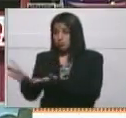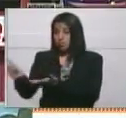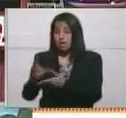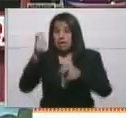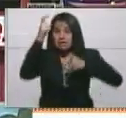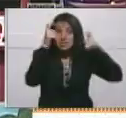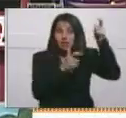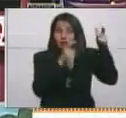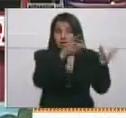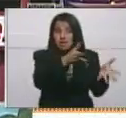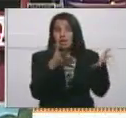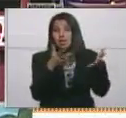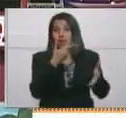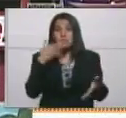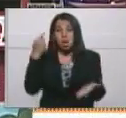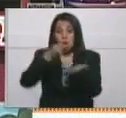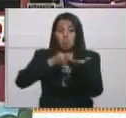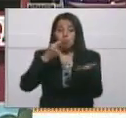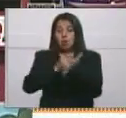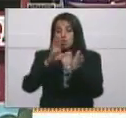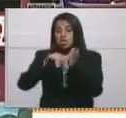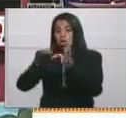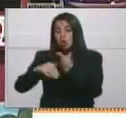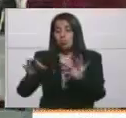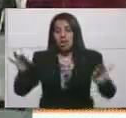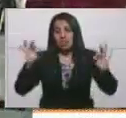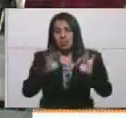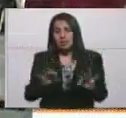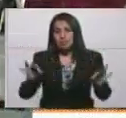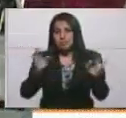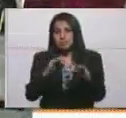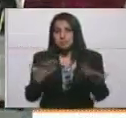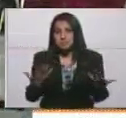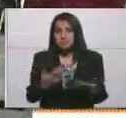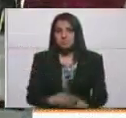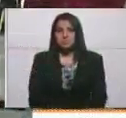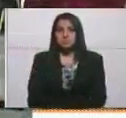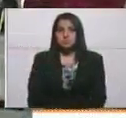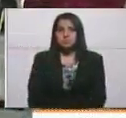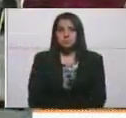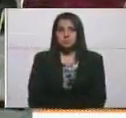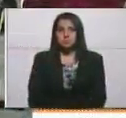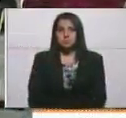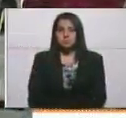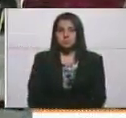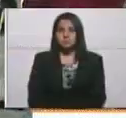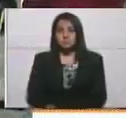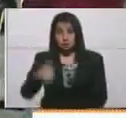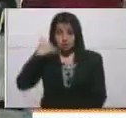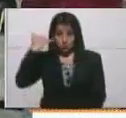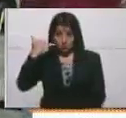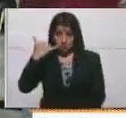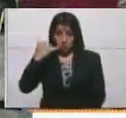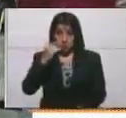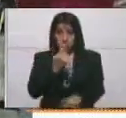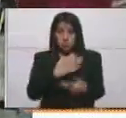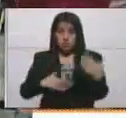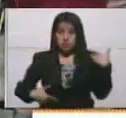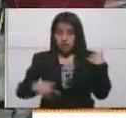chavista para que lleguen los recursos y no se los robe nadie. No sé si sigue en línea, hermano presidente.